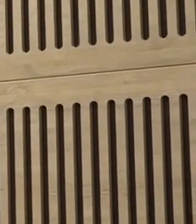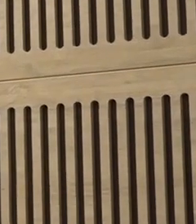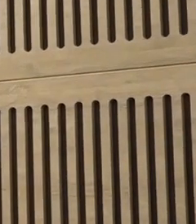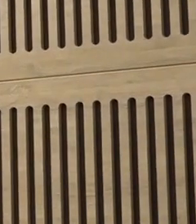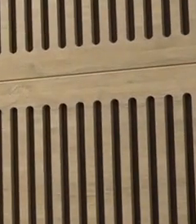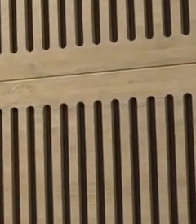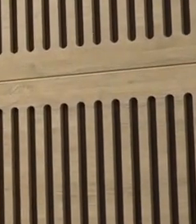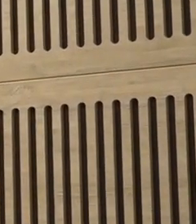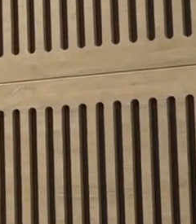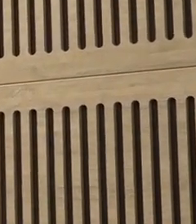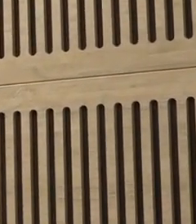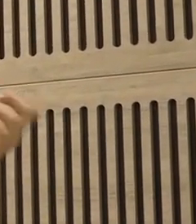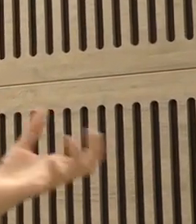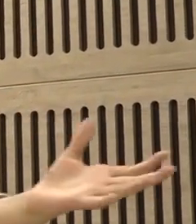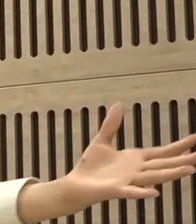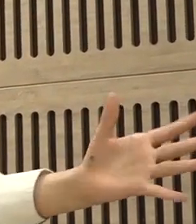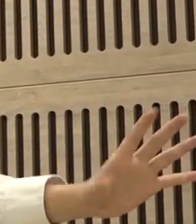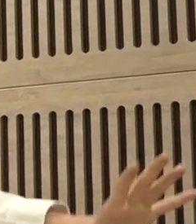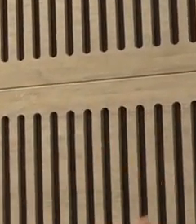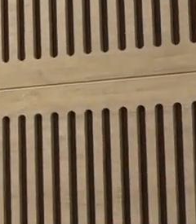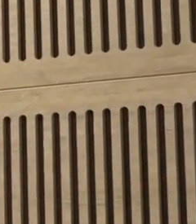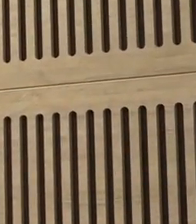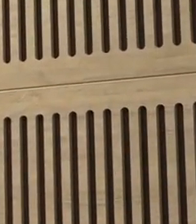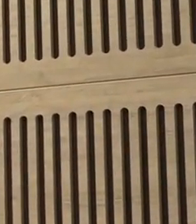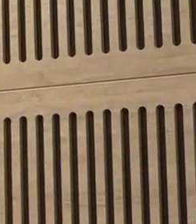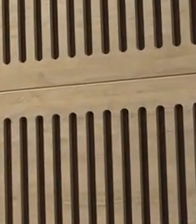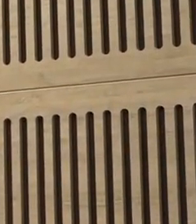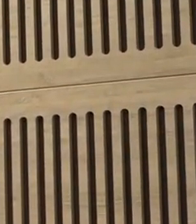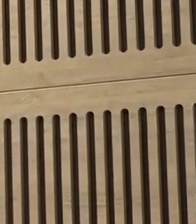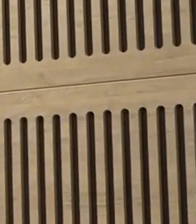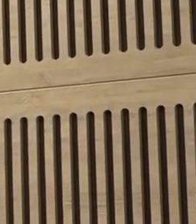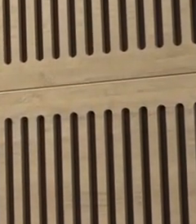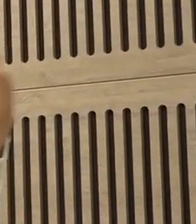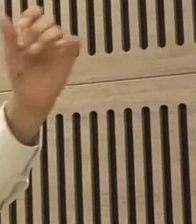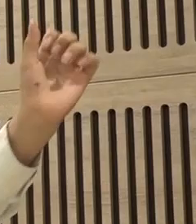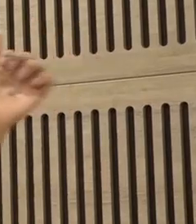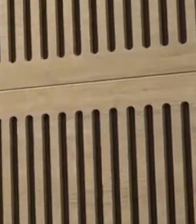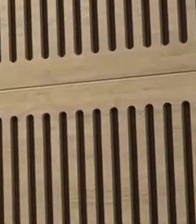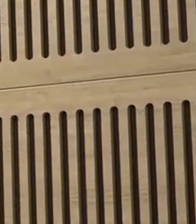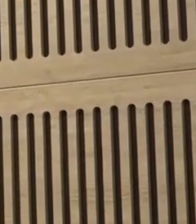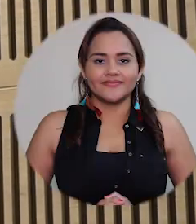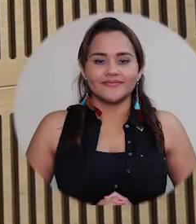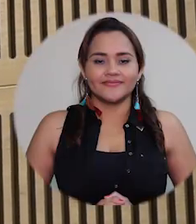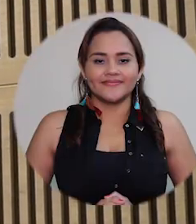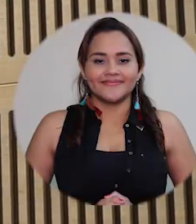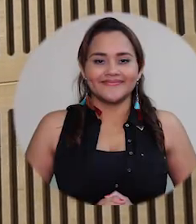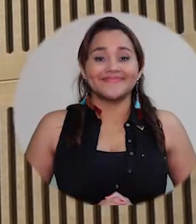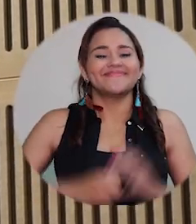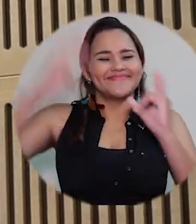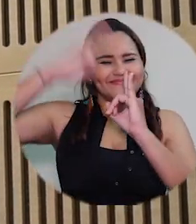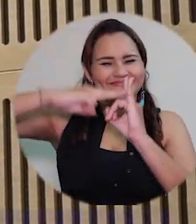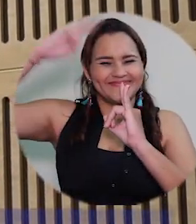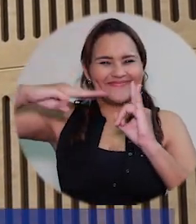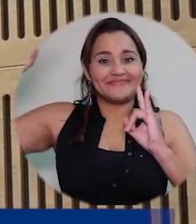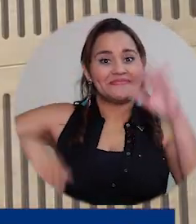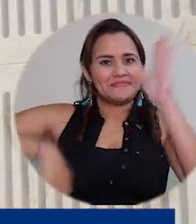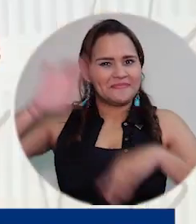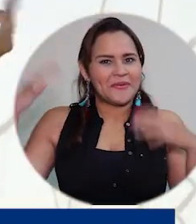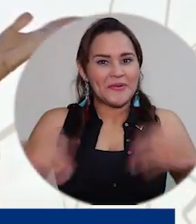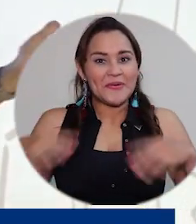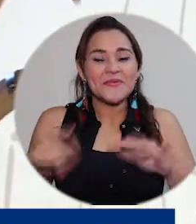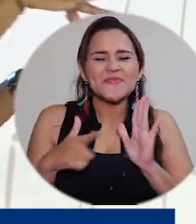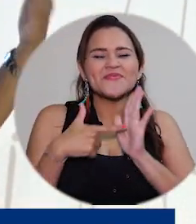mira nos hemos perdido la parrilla desierta como cada diseño